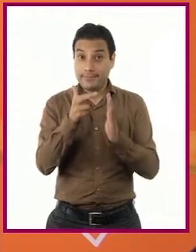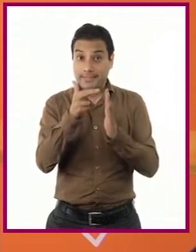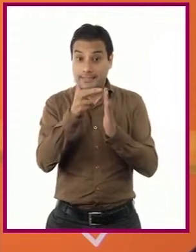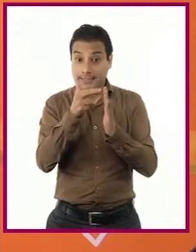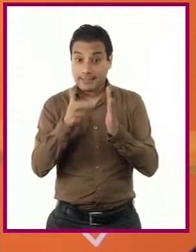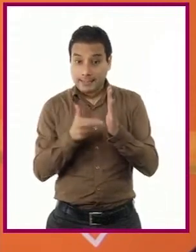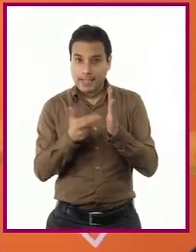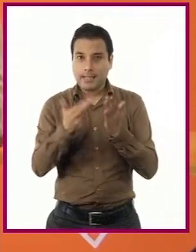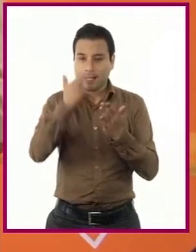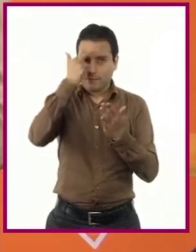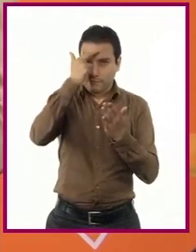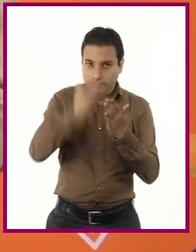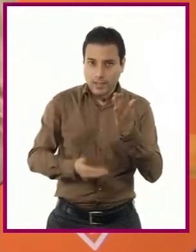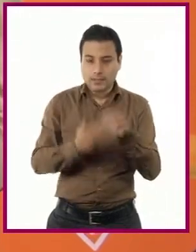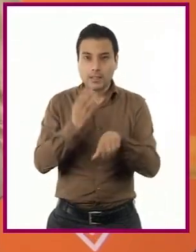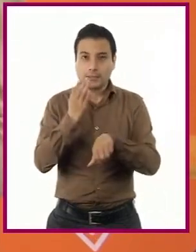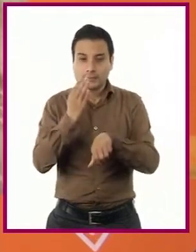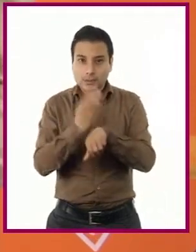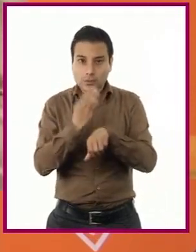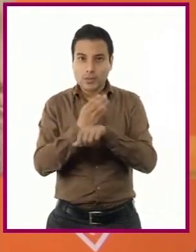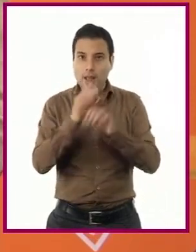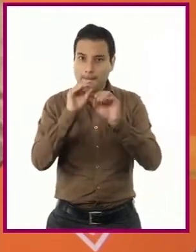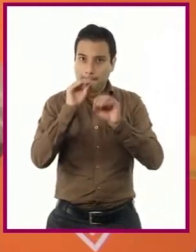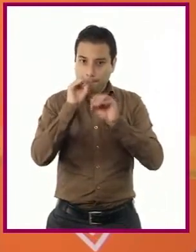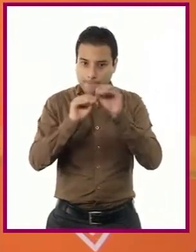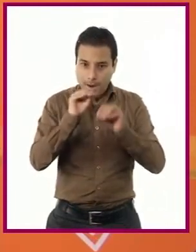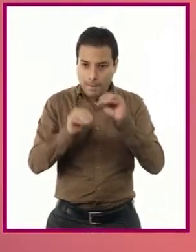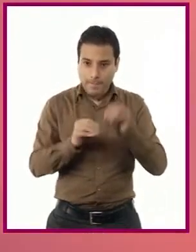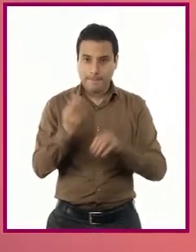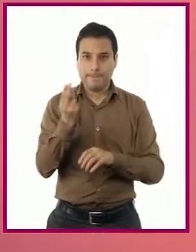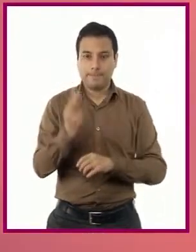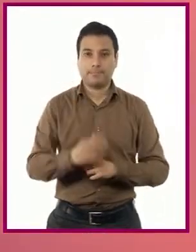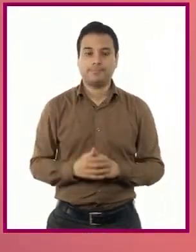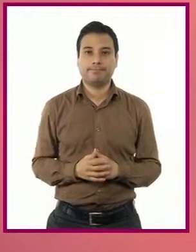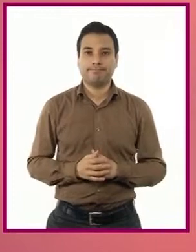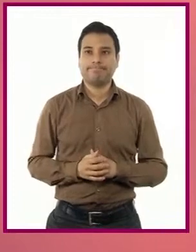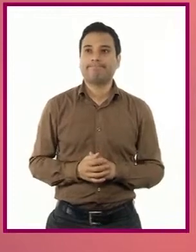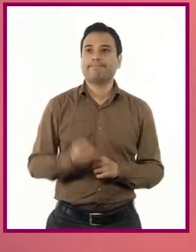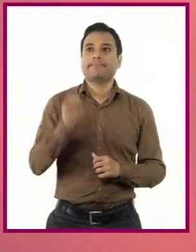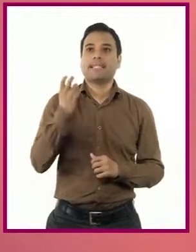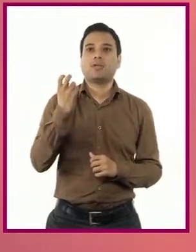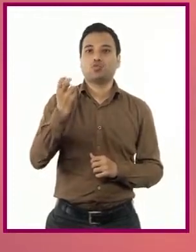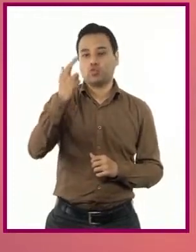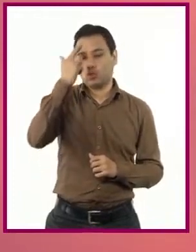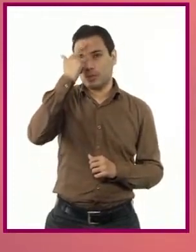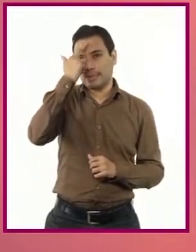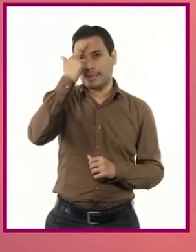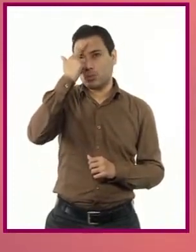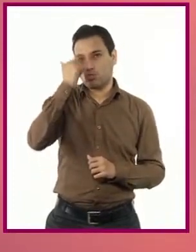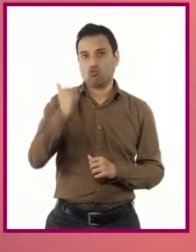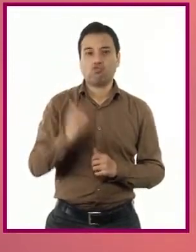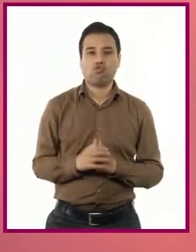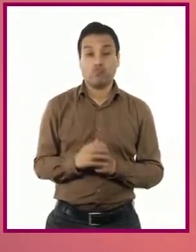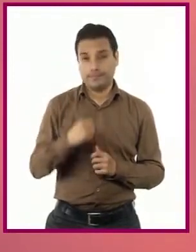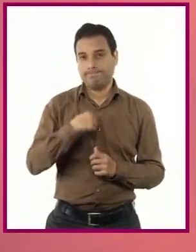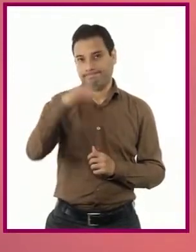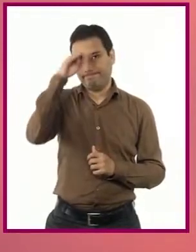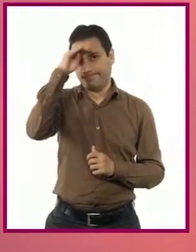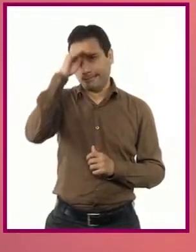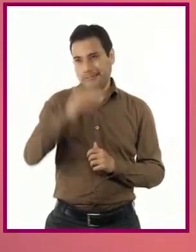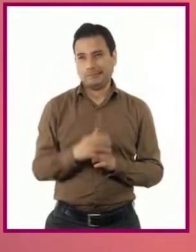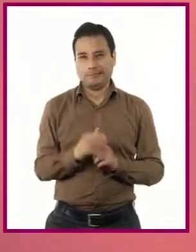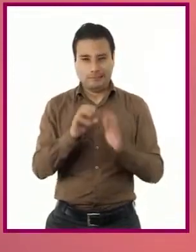faltas y sanciones que son imprescindibles para este deporte. Tiene toda la razón, profesor. Pienso que no tener una